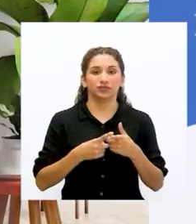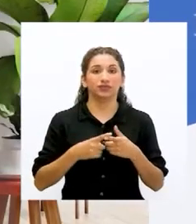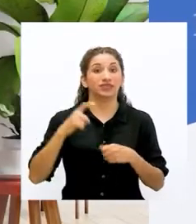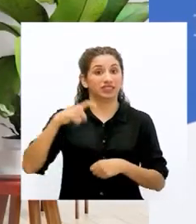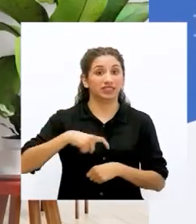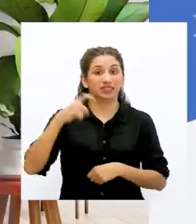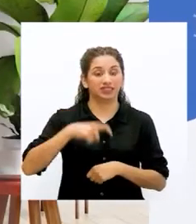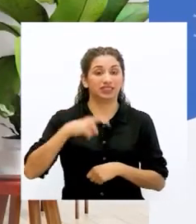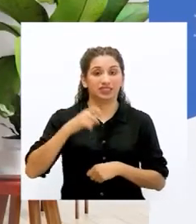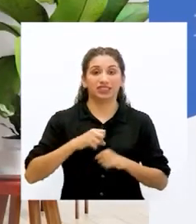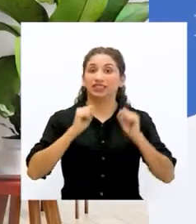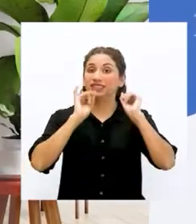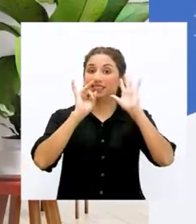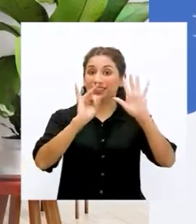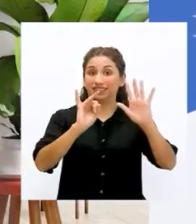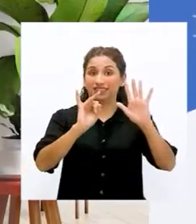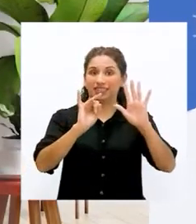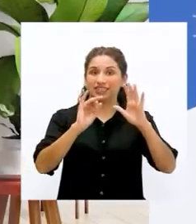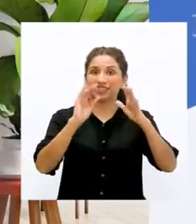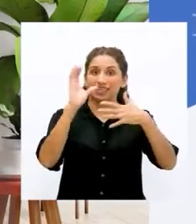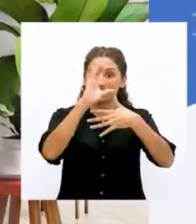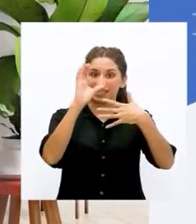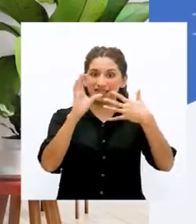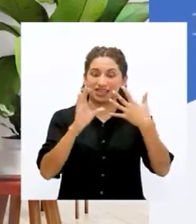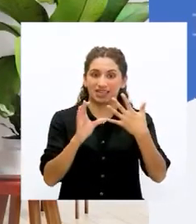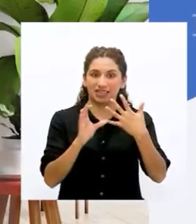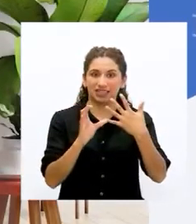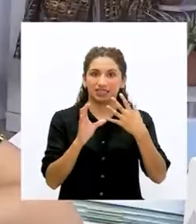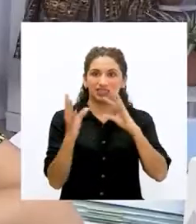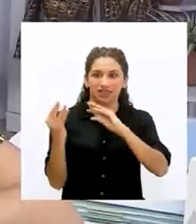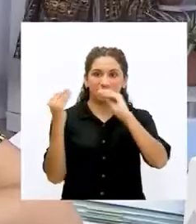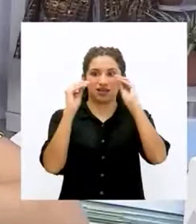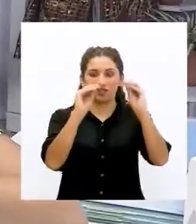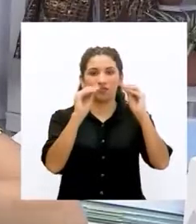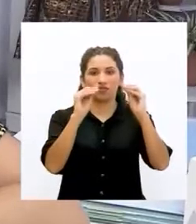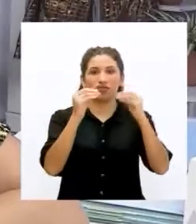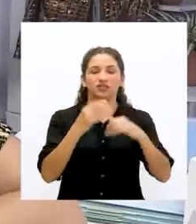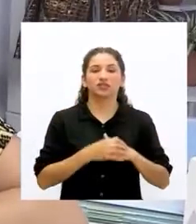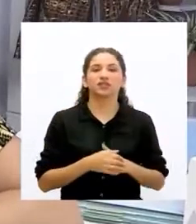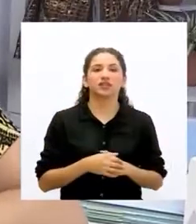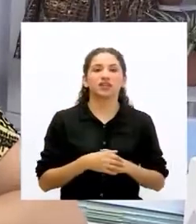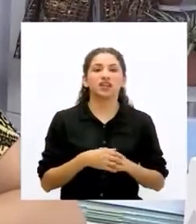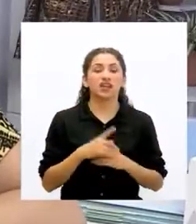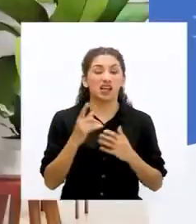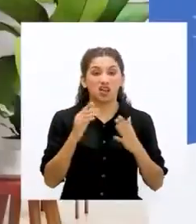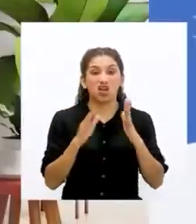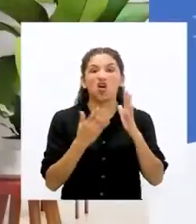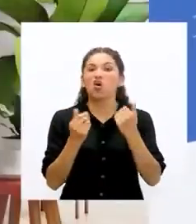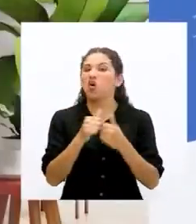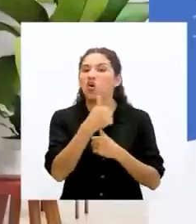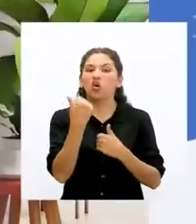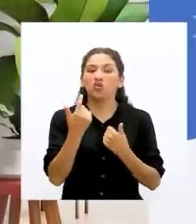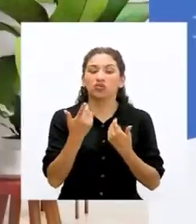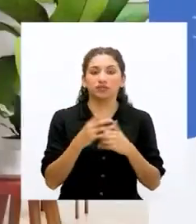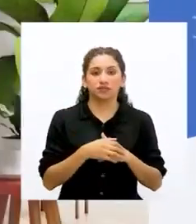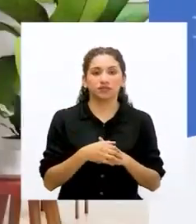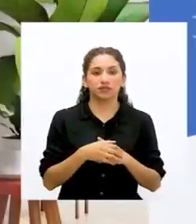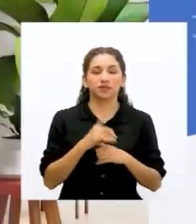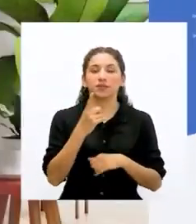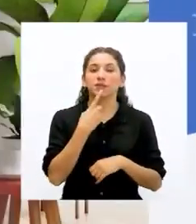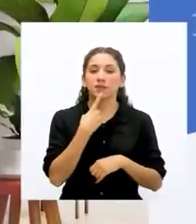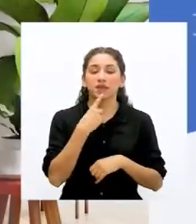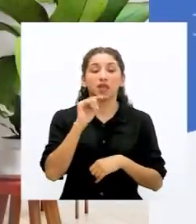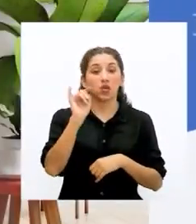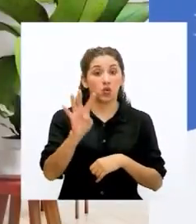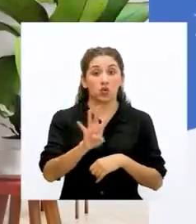necesitaremos 7 intervalos o clases en la tabla de frecuencia. ¿Quedan más pasos? Uno más. En el